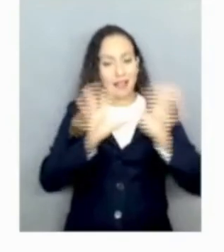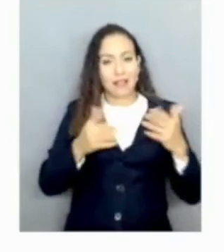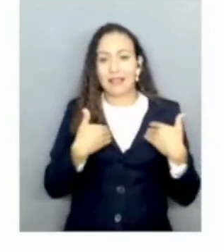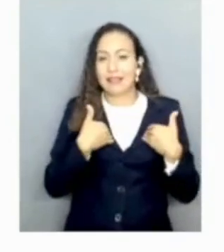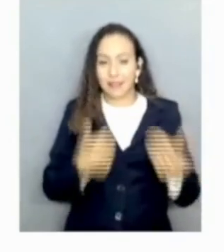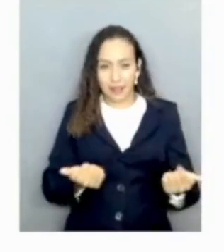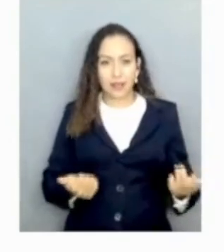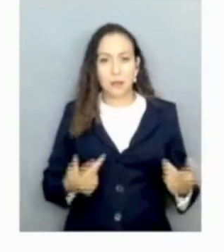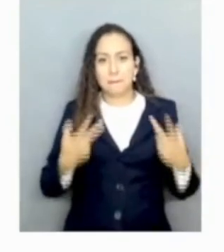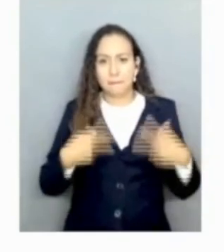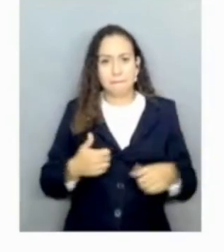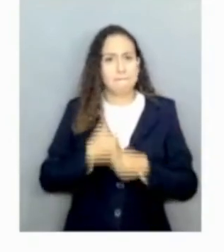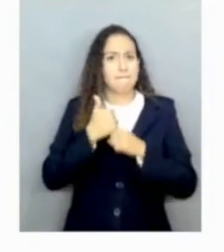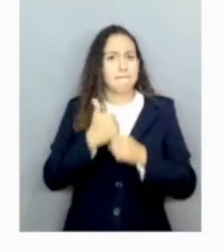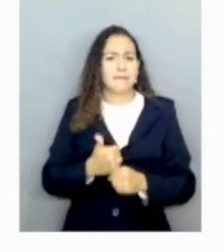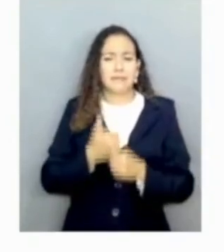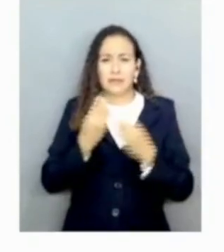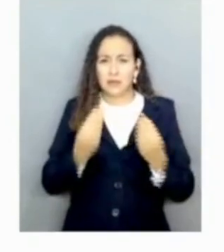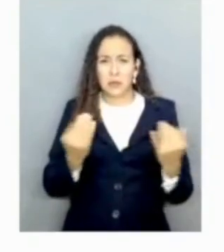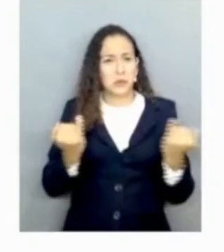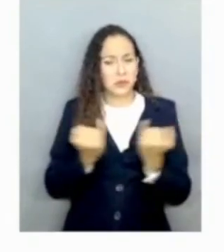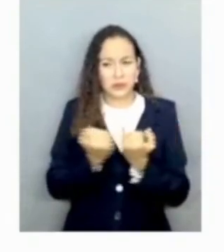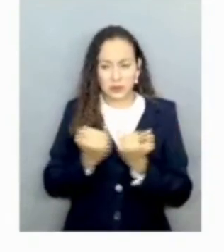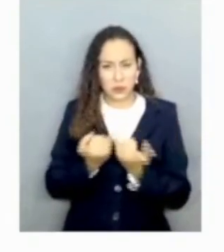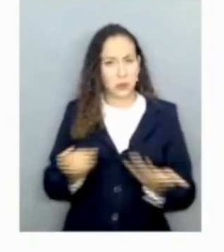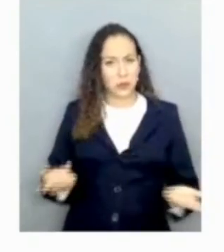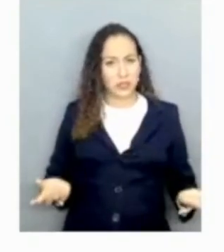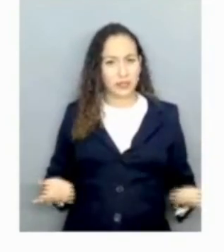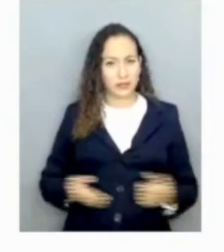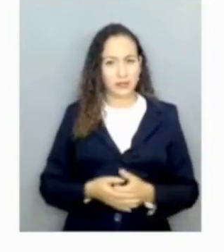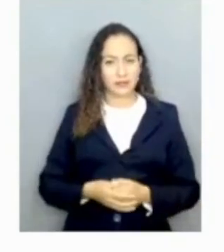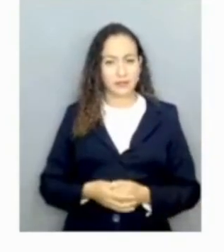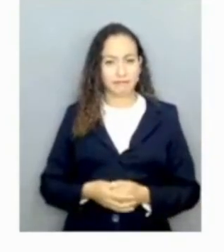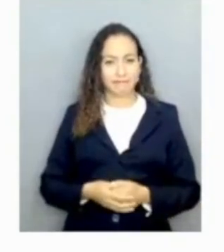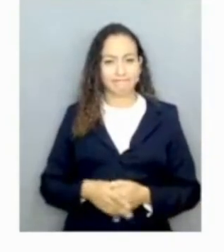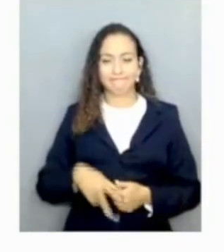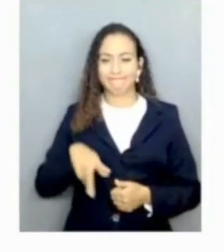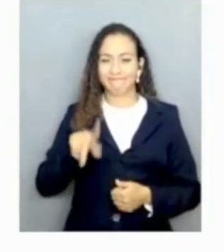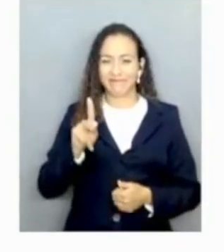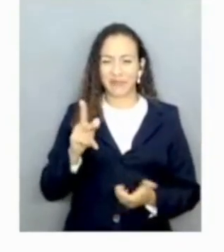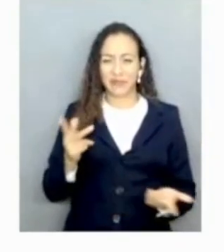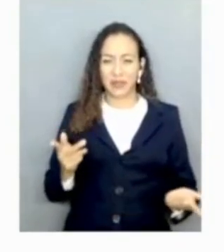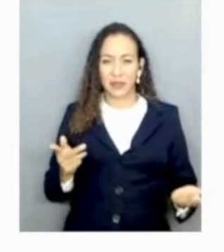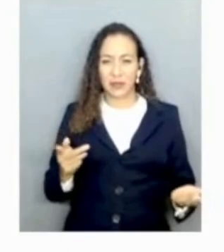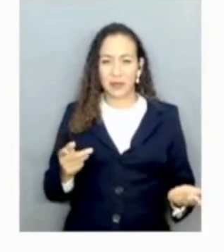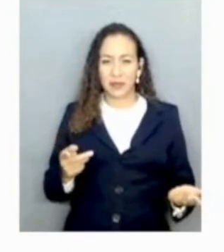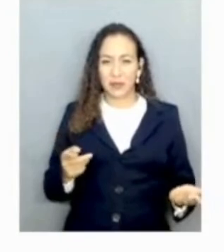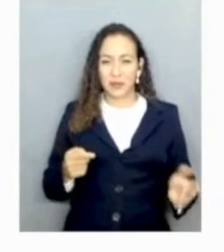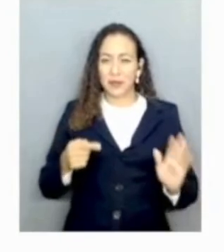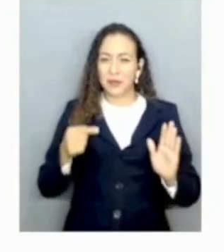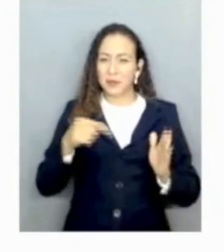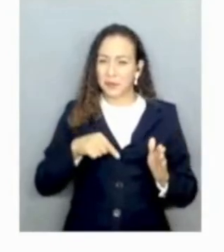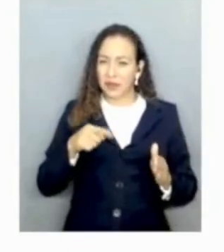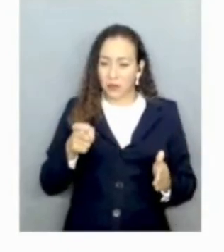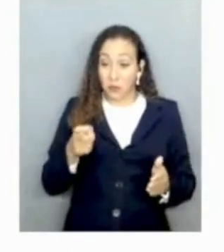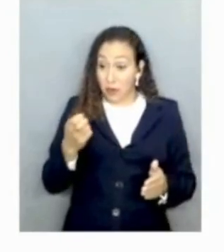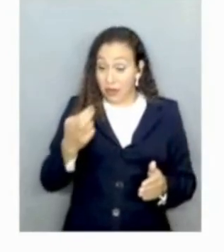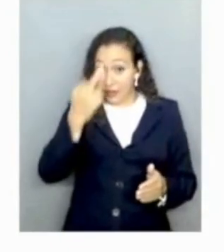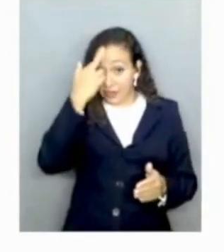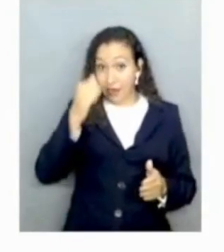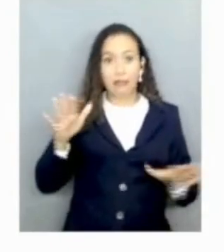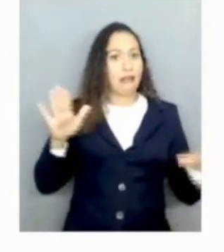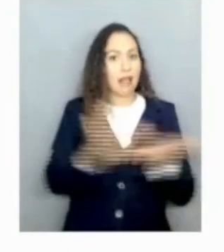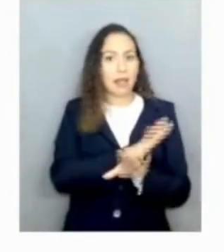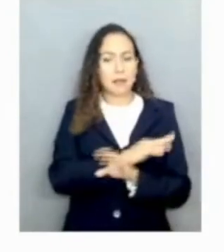afectan la vida diaria de las y los mexicanos Pero esto no justifica tomar